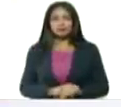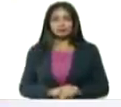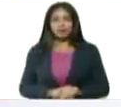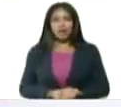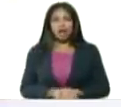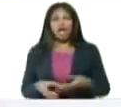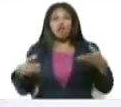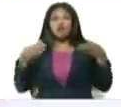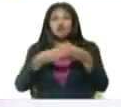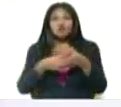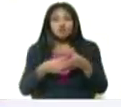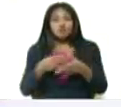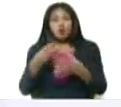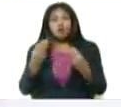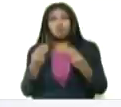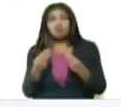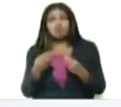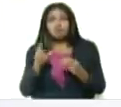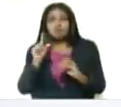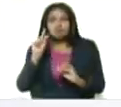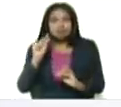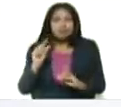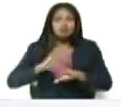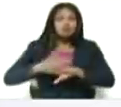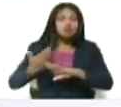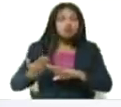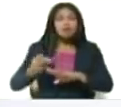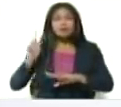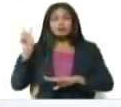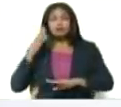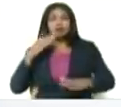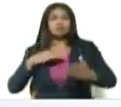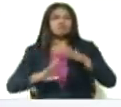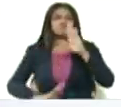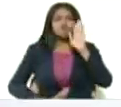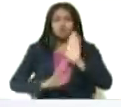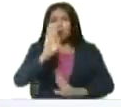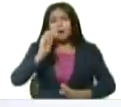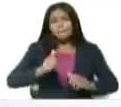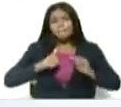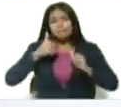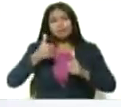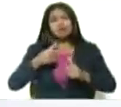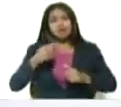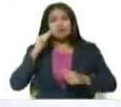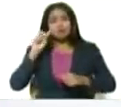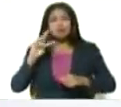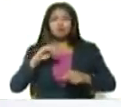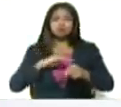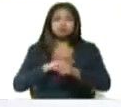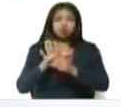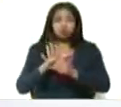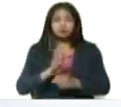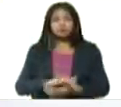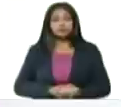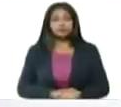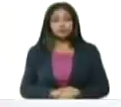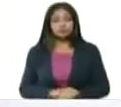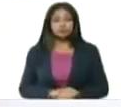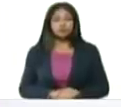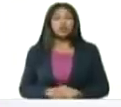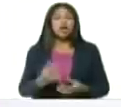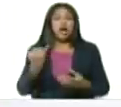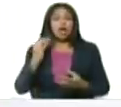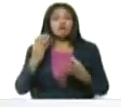grupo bravo, muy molesto, porque Venezuela está saliendo adelante con este tema del coronavirus. Hay